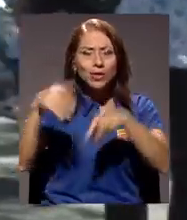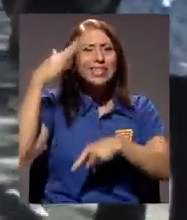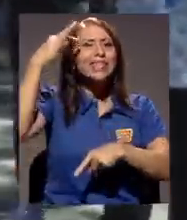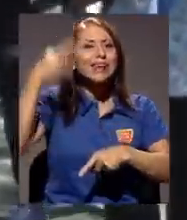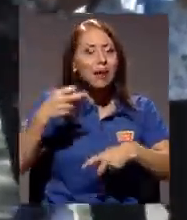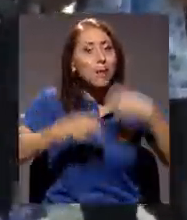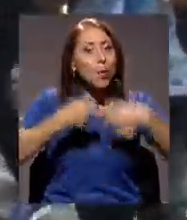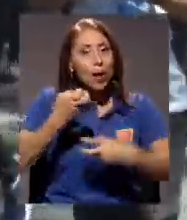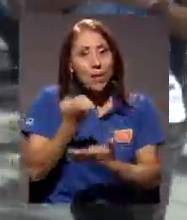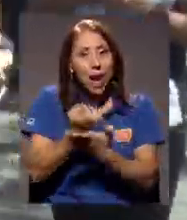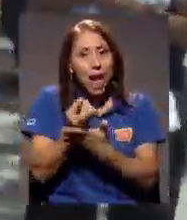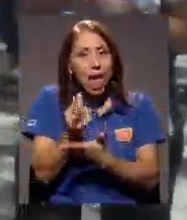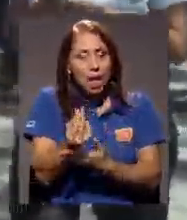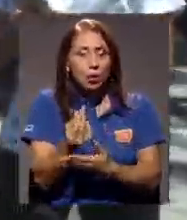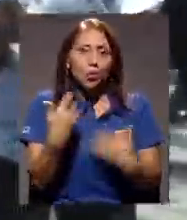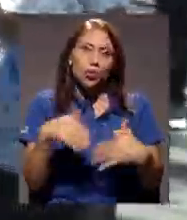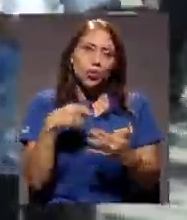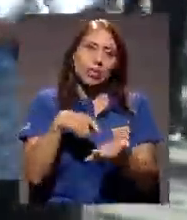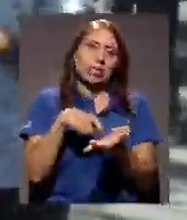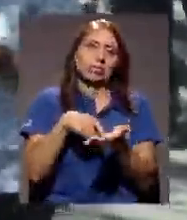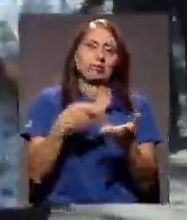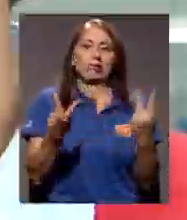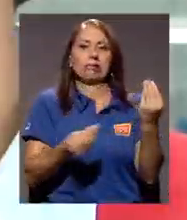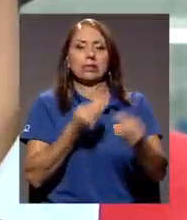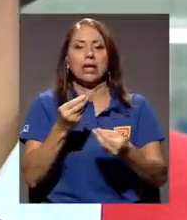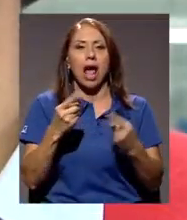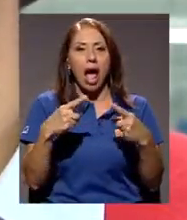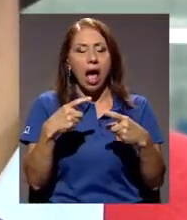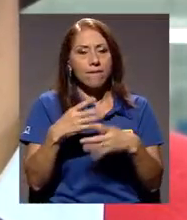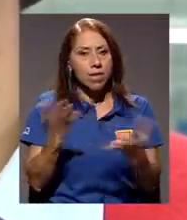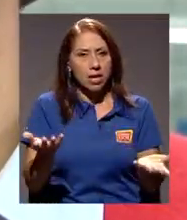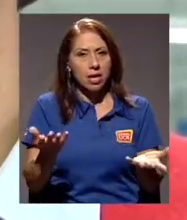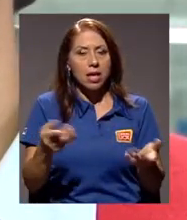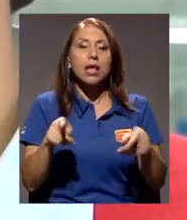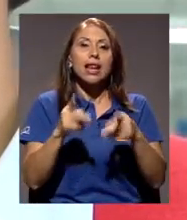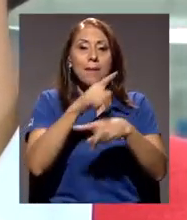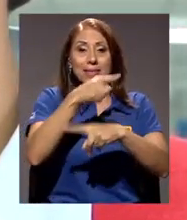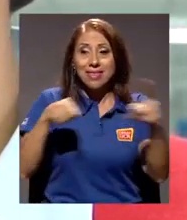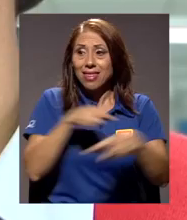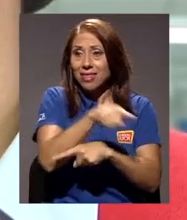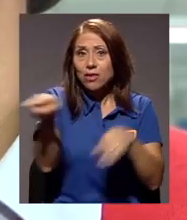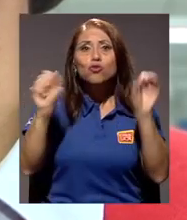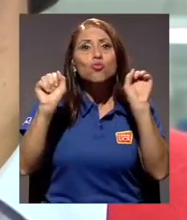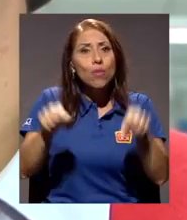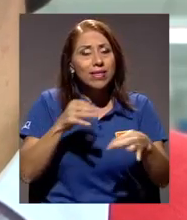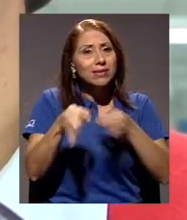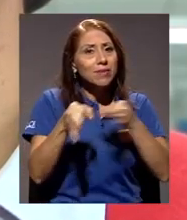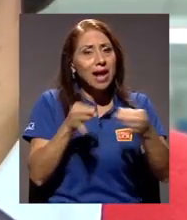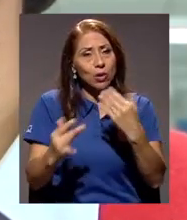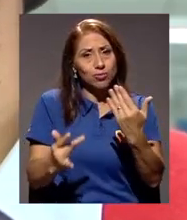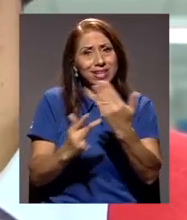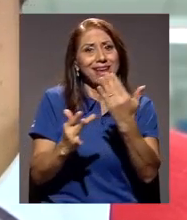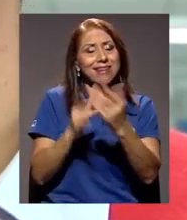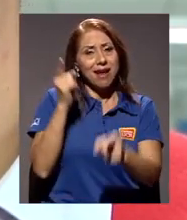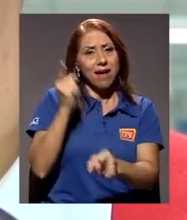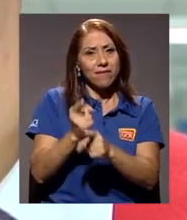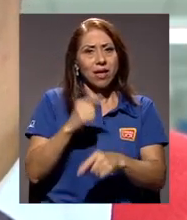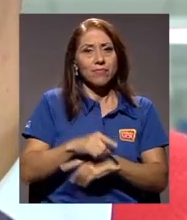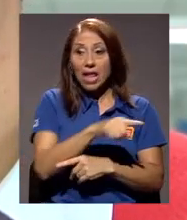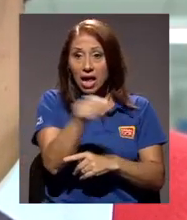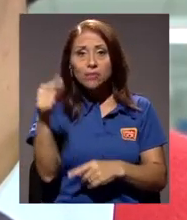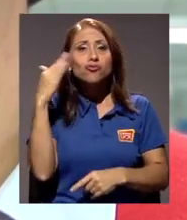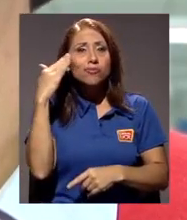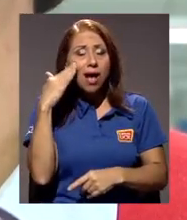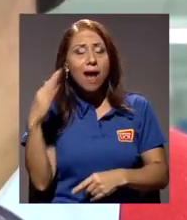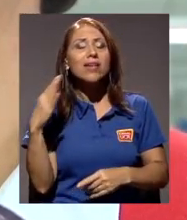grave y por lo menos la mitad de ellos la pueden explicar de manera técnica, de forma correcta. De manera que hay una conciencia de la gravedad